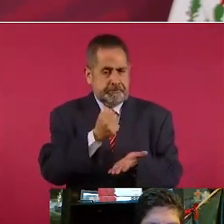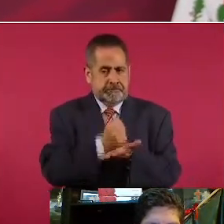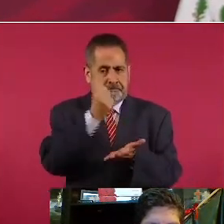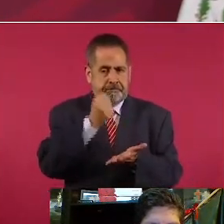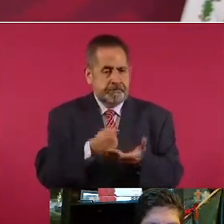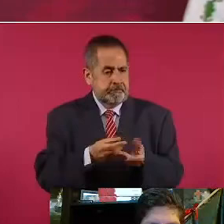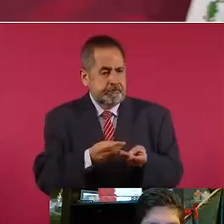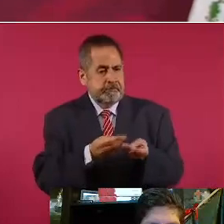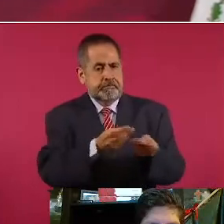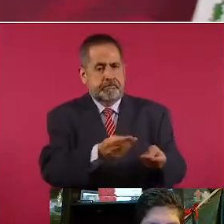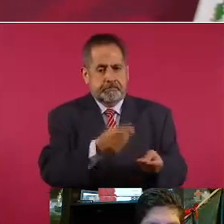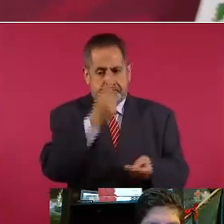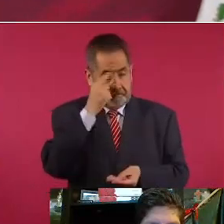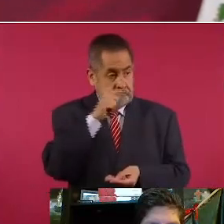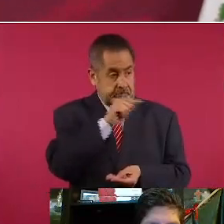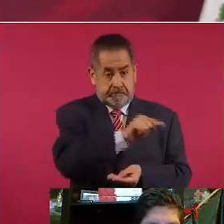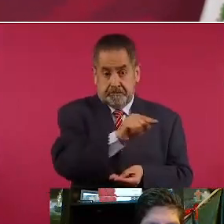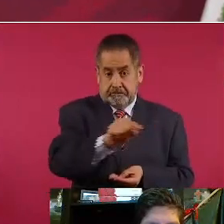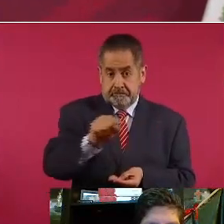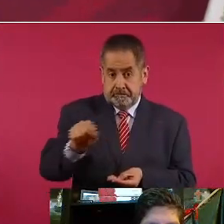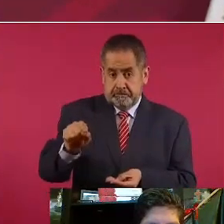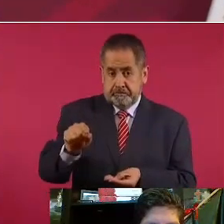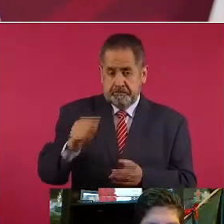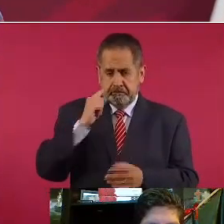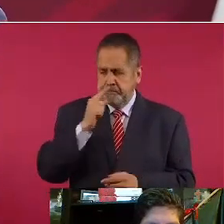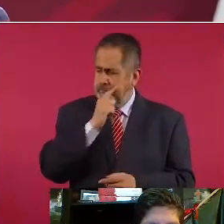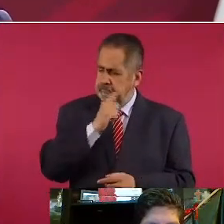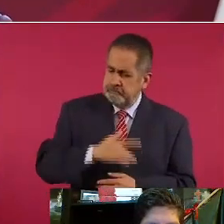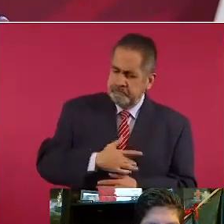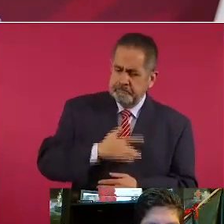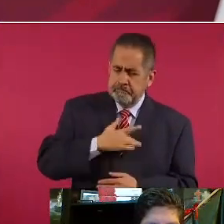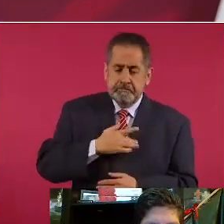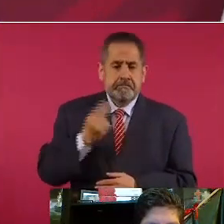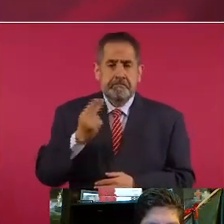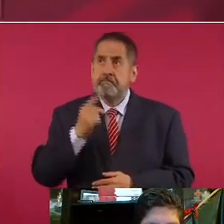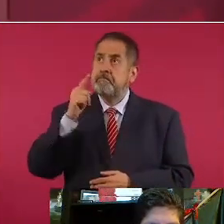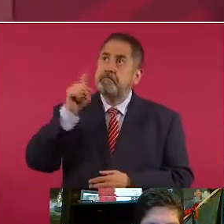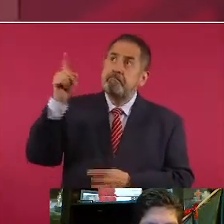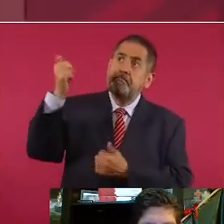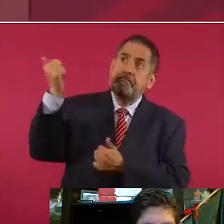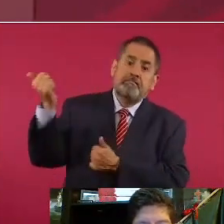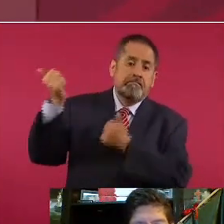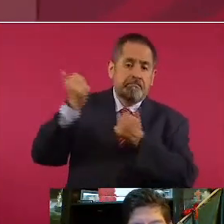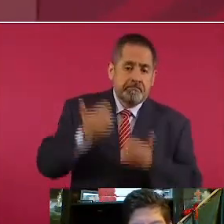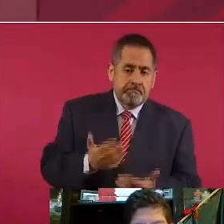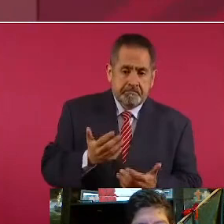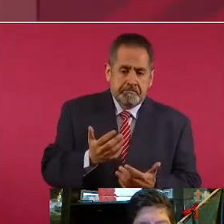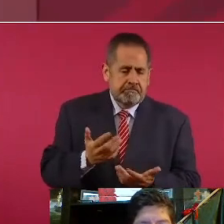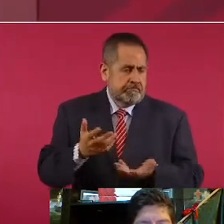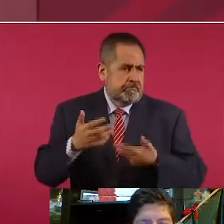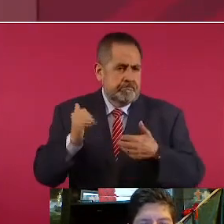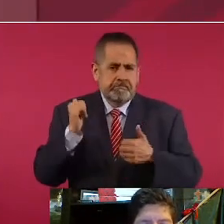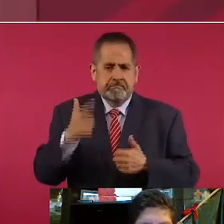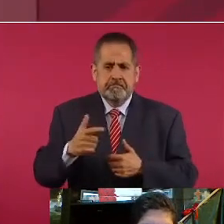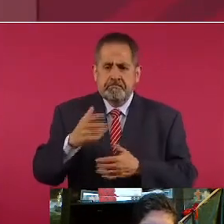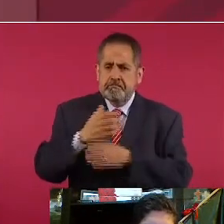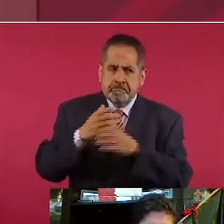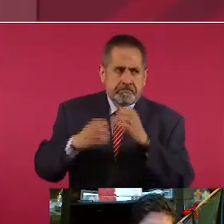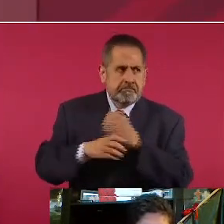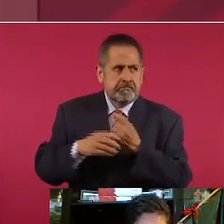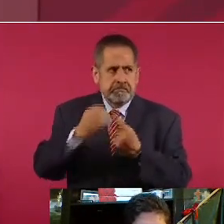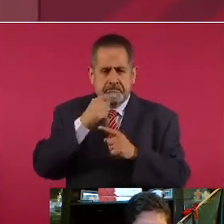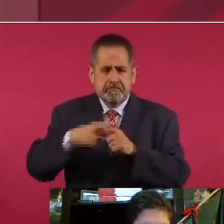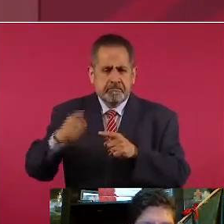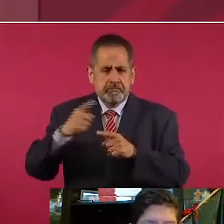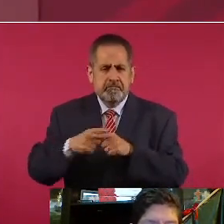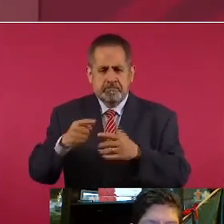ustedes puedan, si se necesita, importar ya sea alimentos